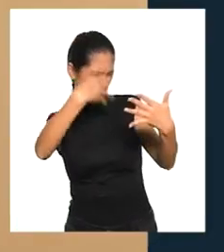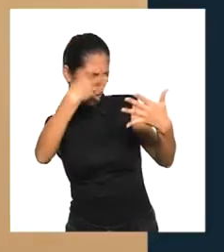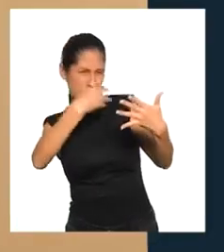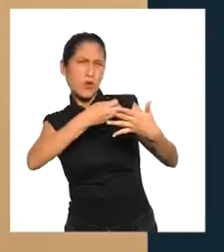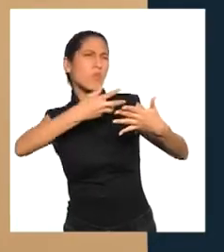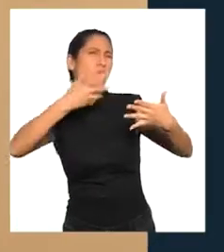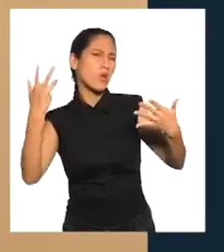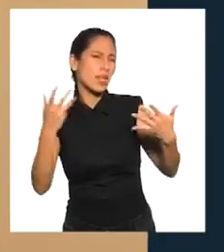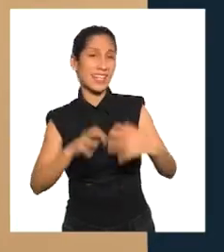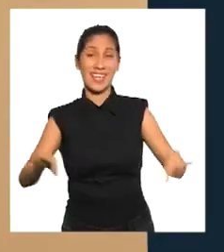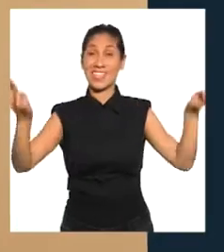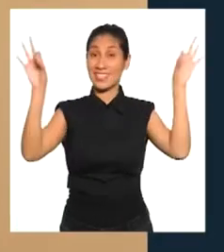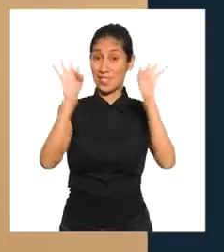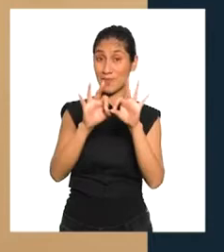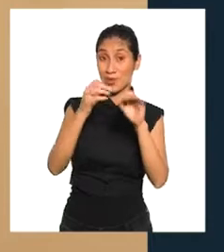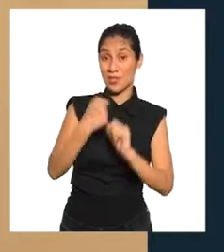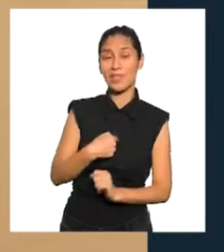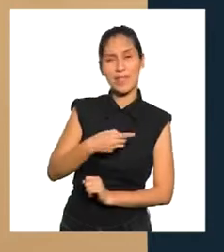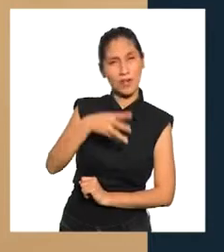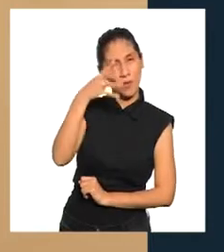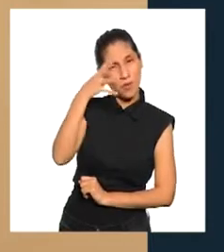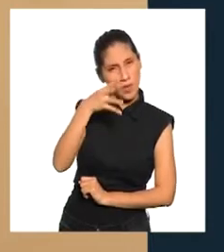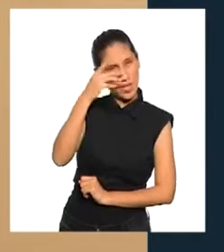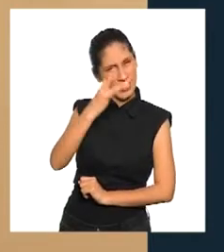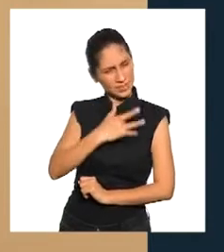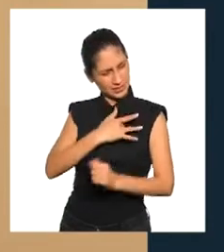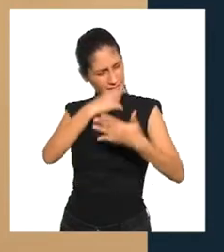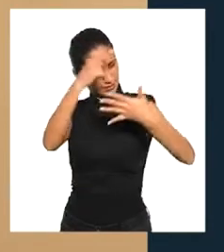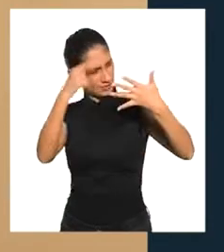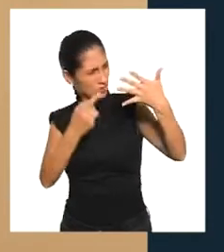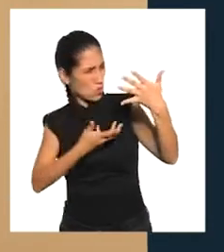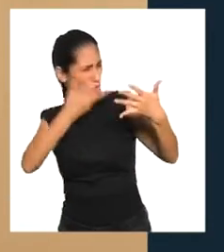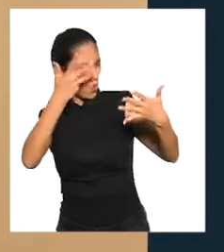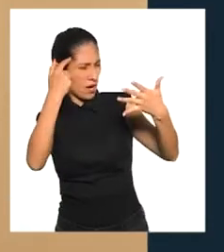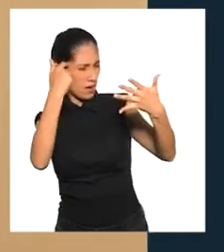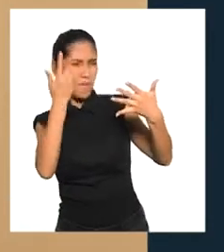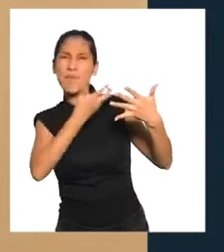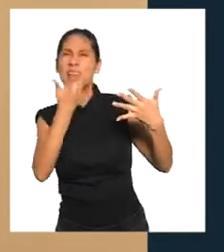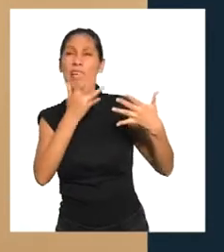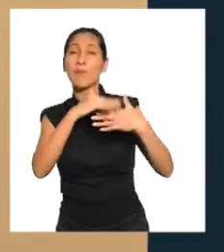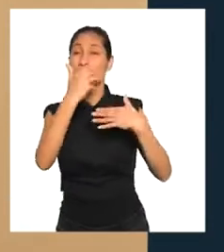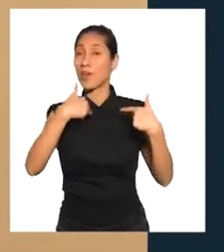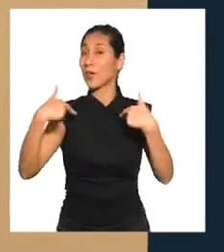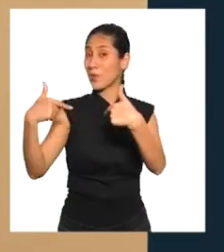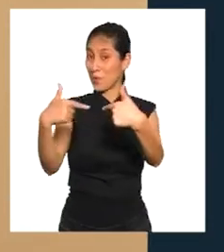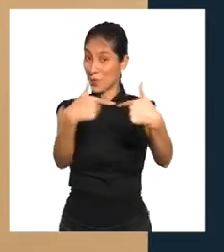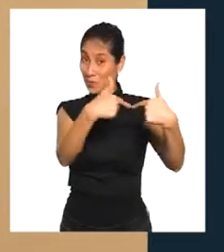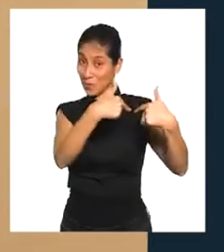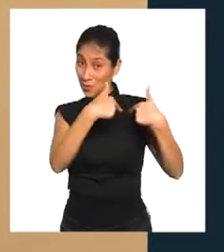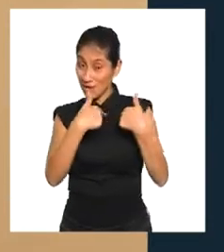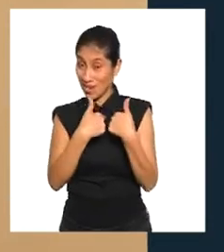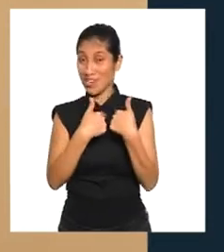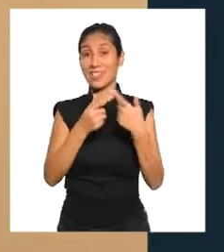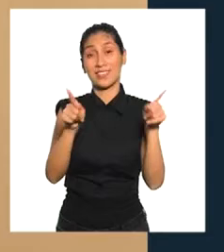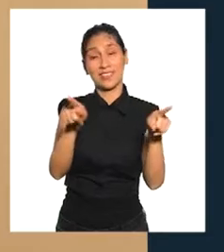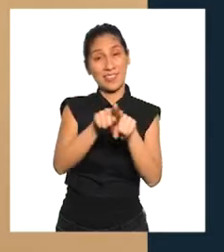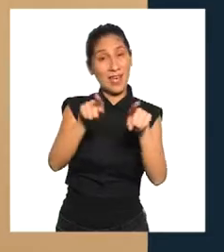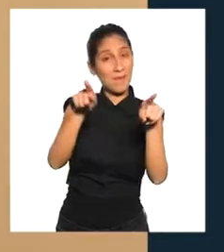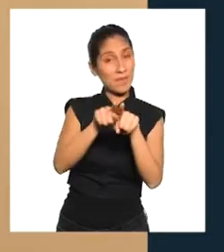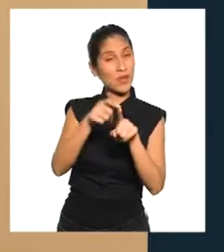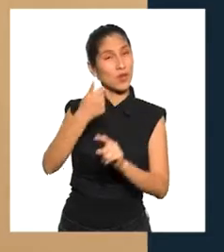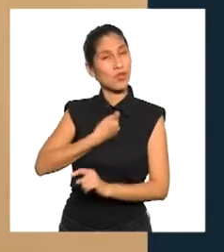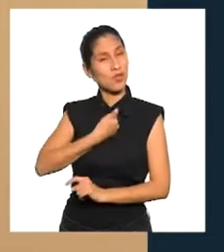importante aprender a identificarlas para poder regularlas. Identificar